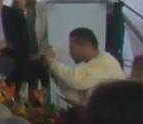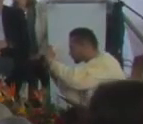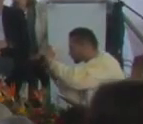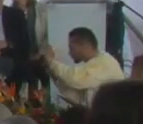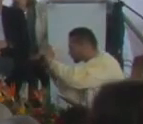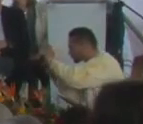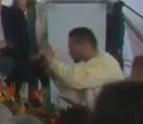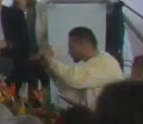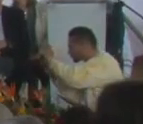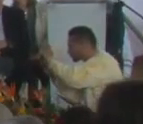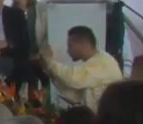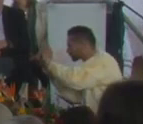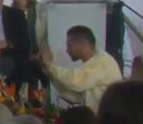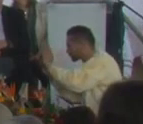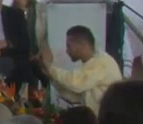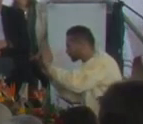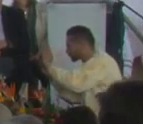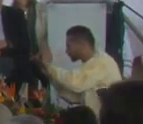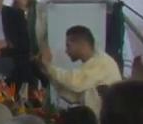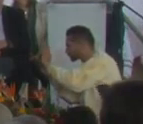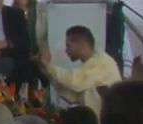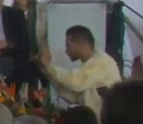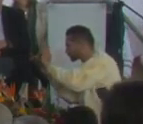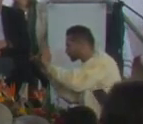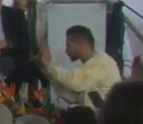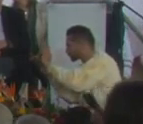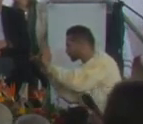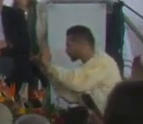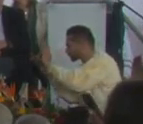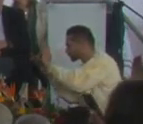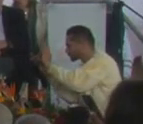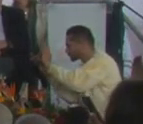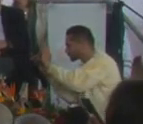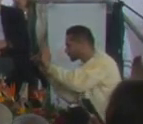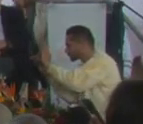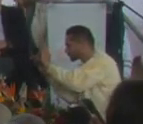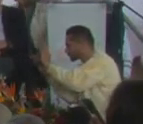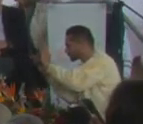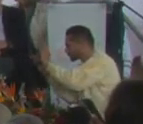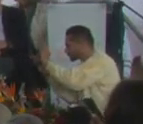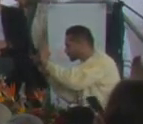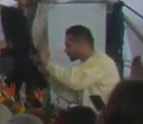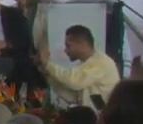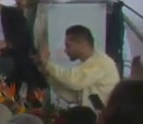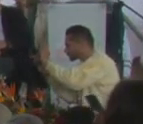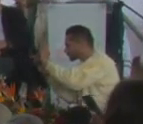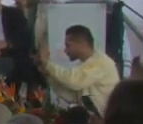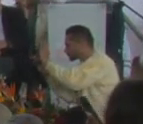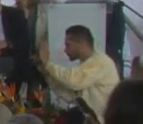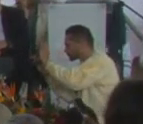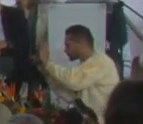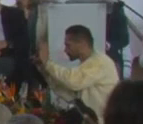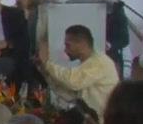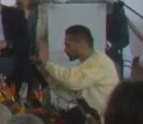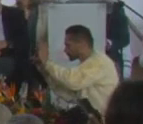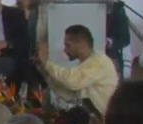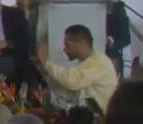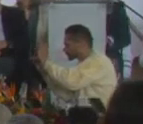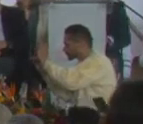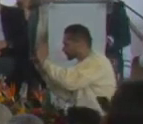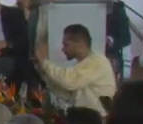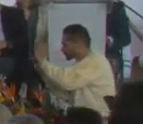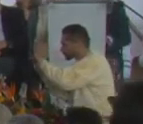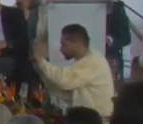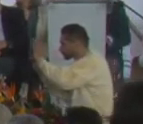soy prima del Chiriguaré, parienta de Águila Real, y en donde voy no me faltan cuchillo en cametal. No le temo a los peligros ni